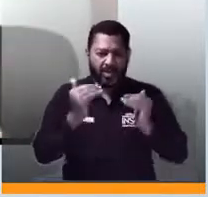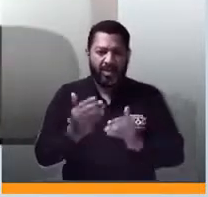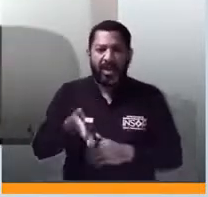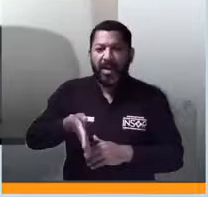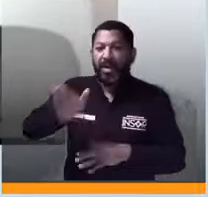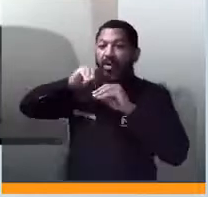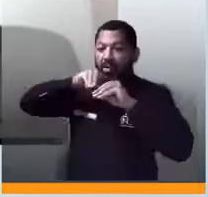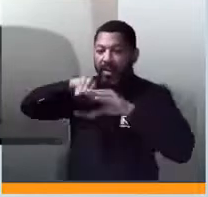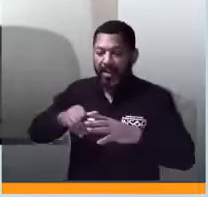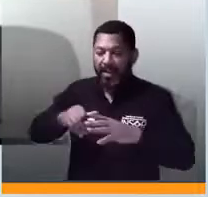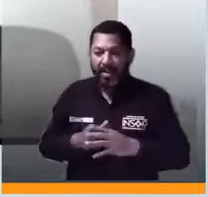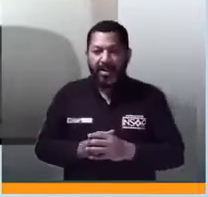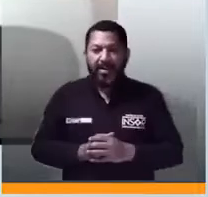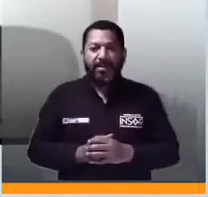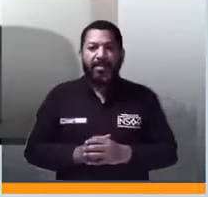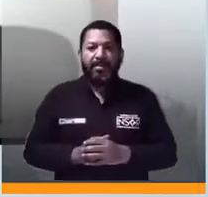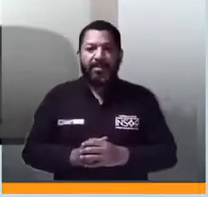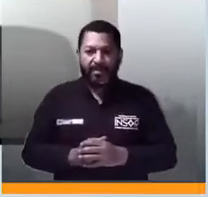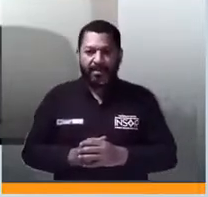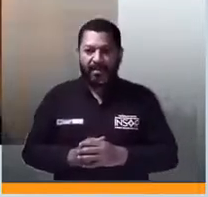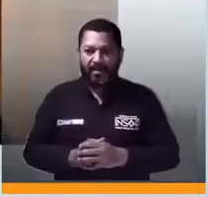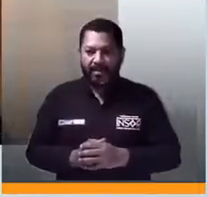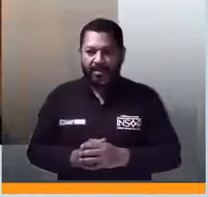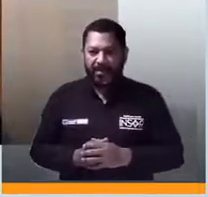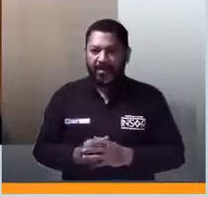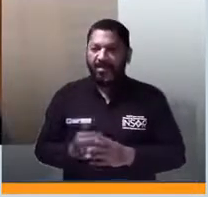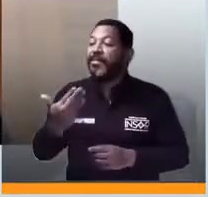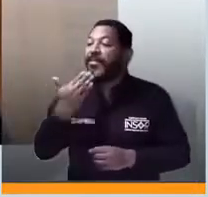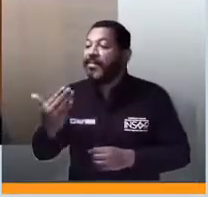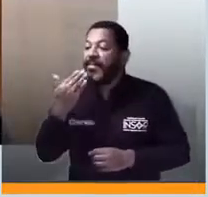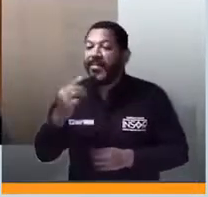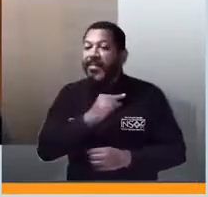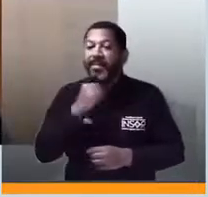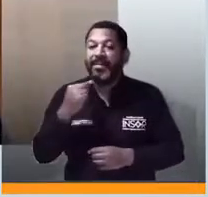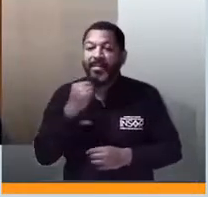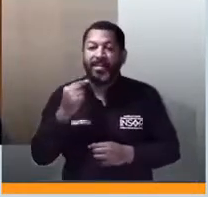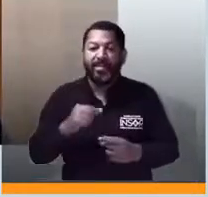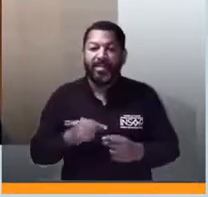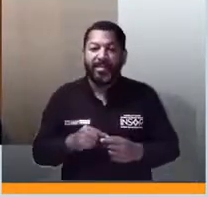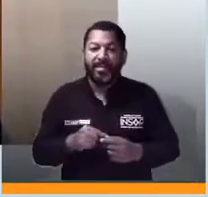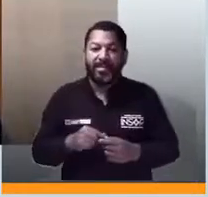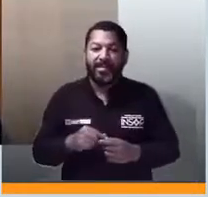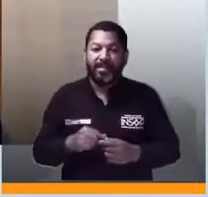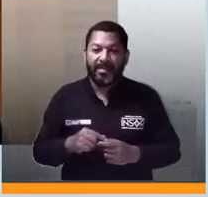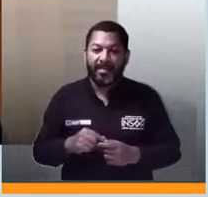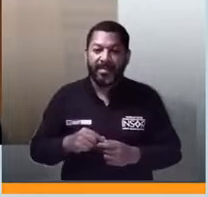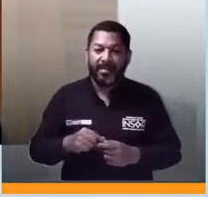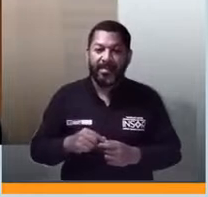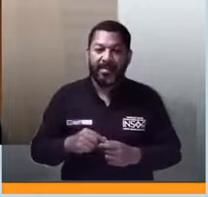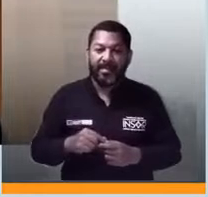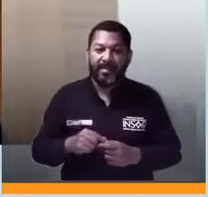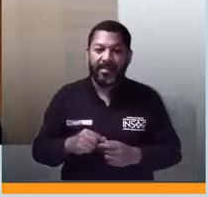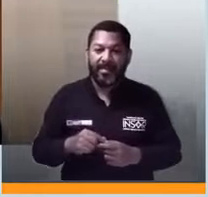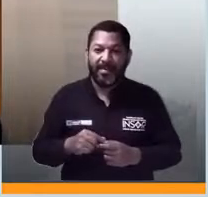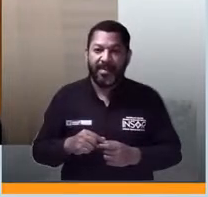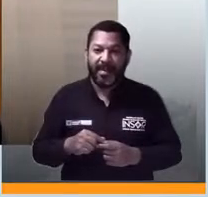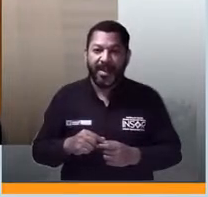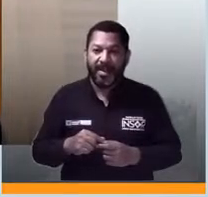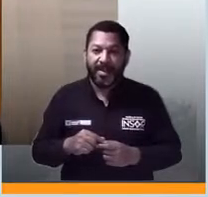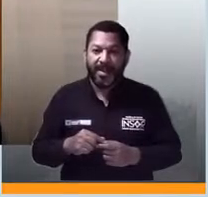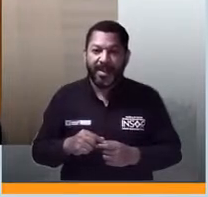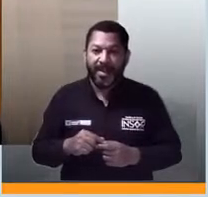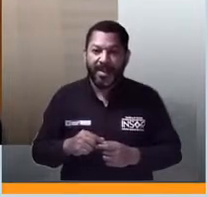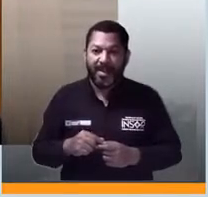les bendiga. Muchas gracias, padre Harold. Evangelizadores de influencers en la misma